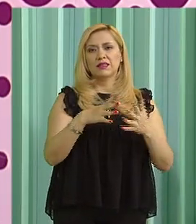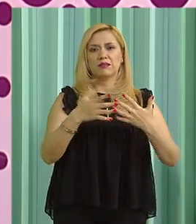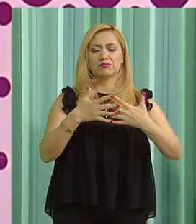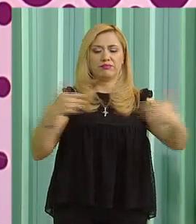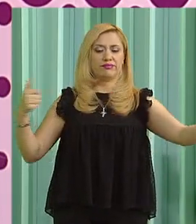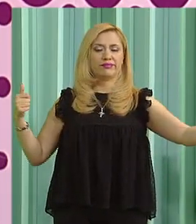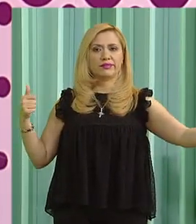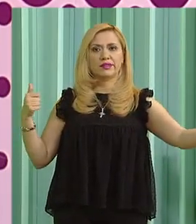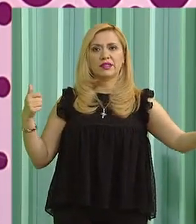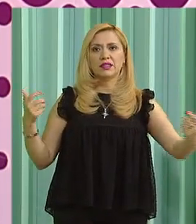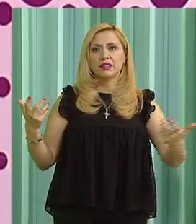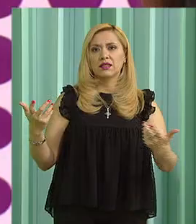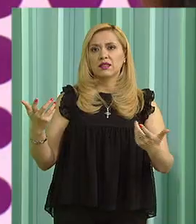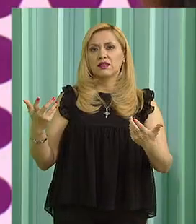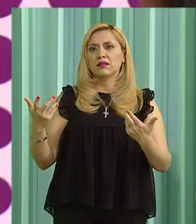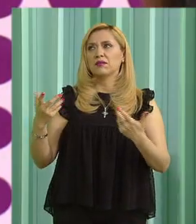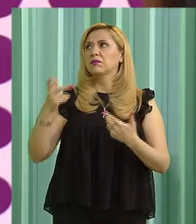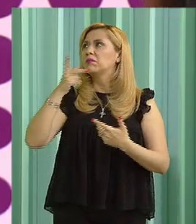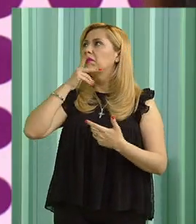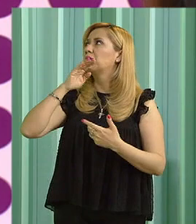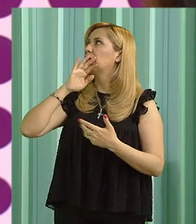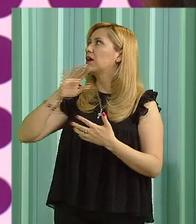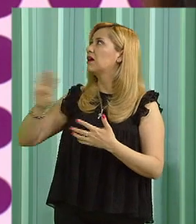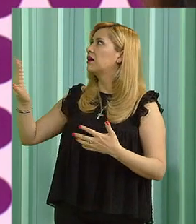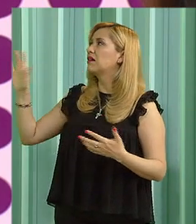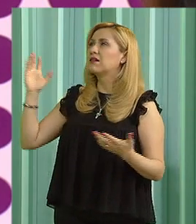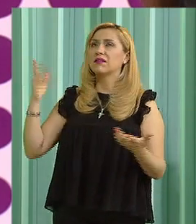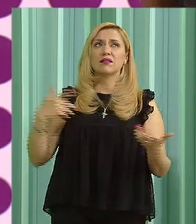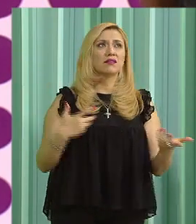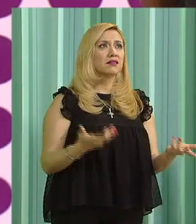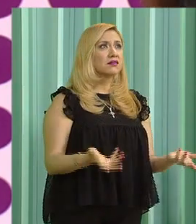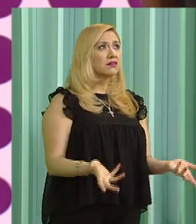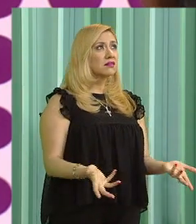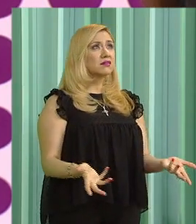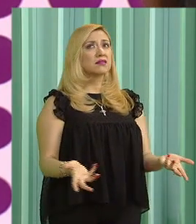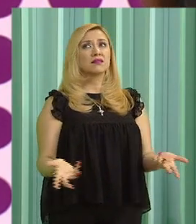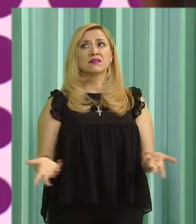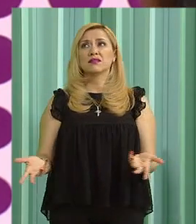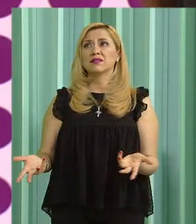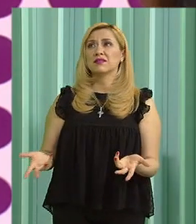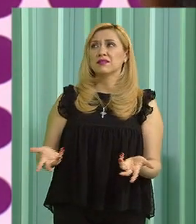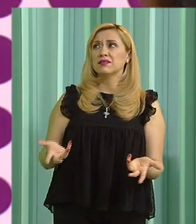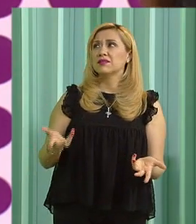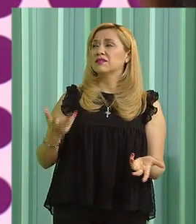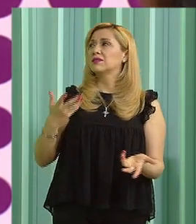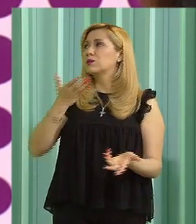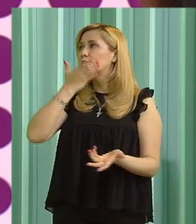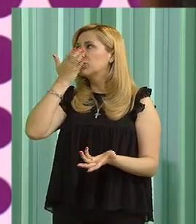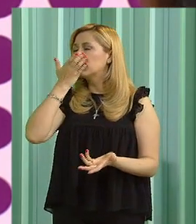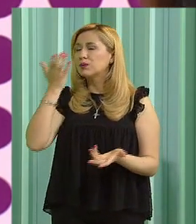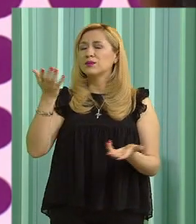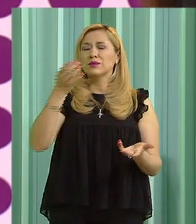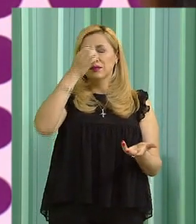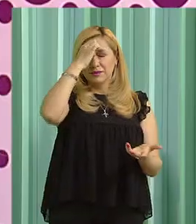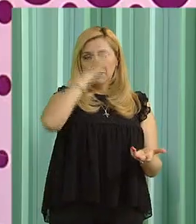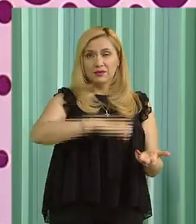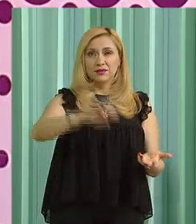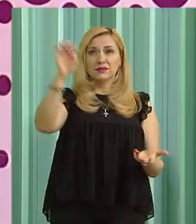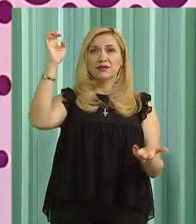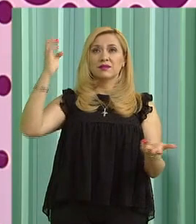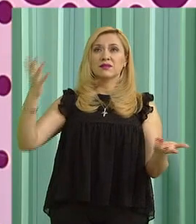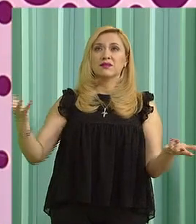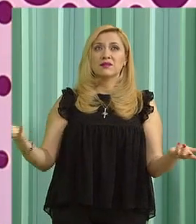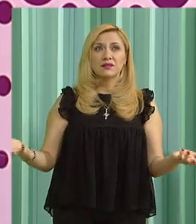separación fuertísima. Hay pérdidas de muchos tipos de la comunidad a la que pertenecen. Hay una pérdida